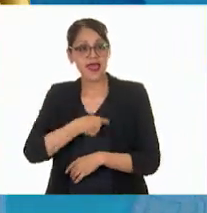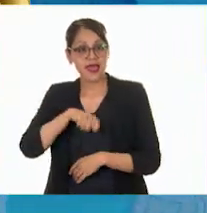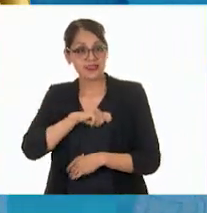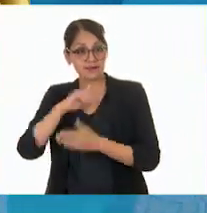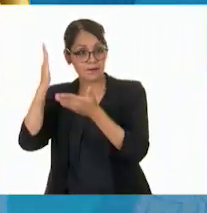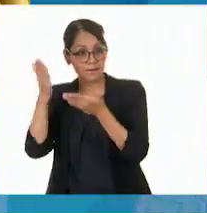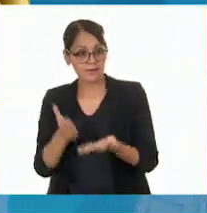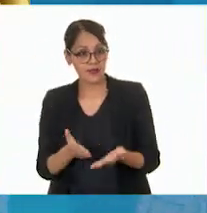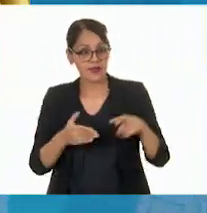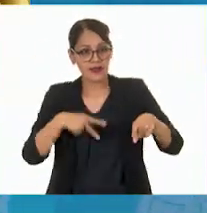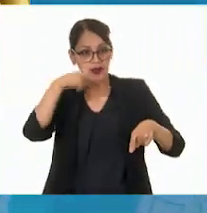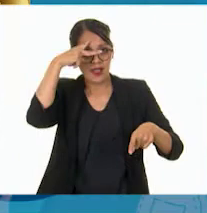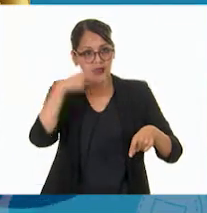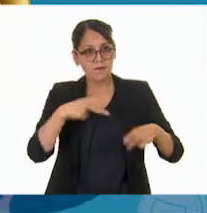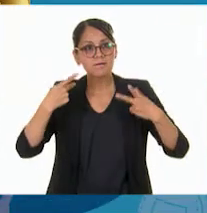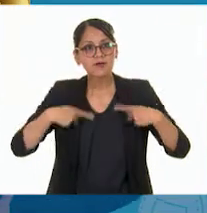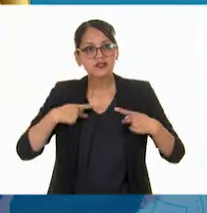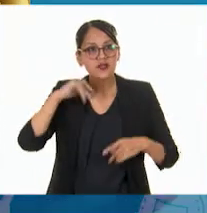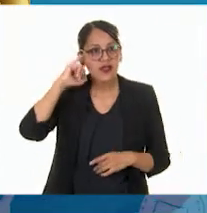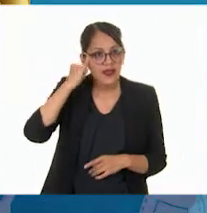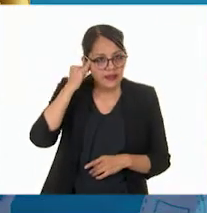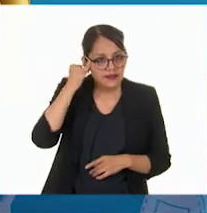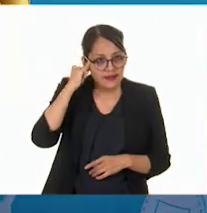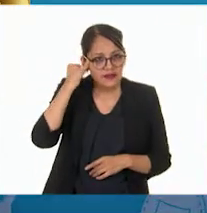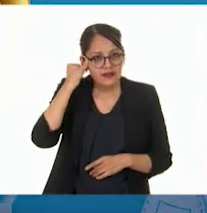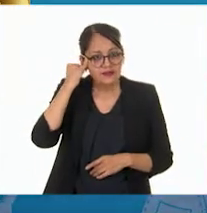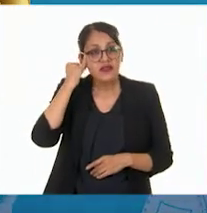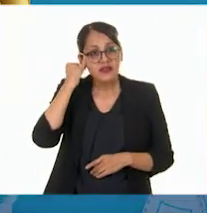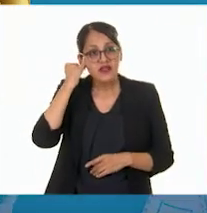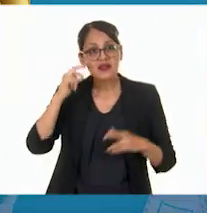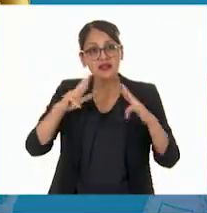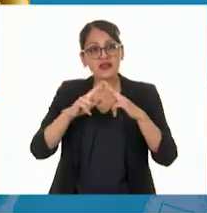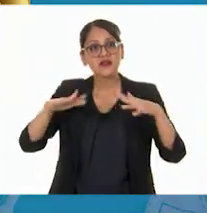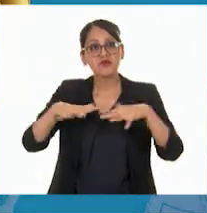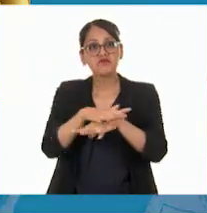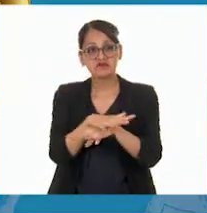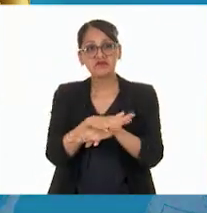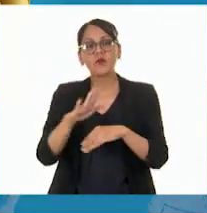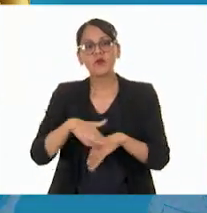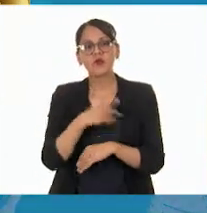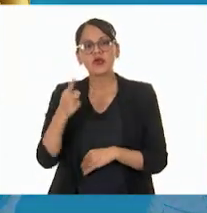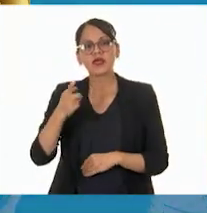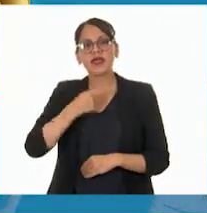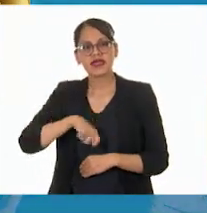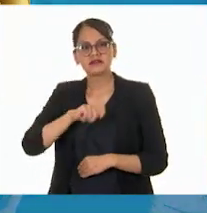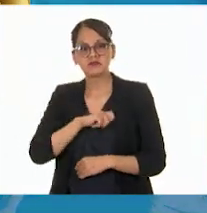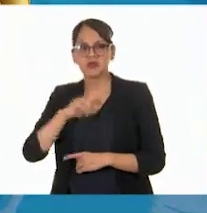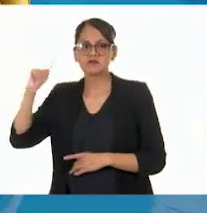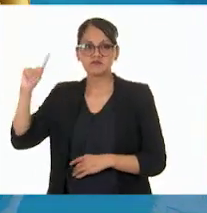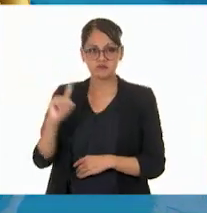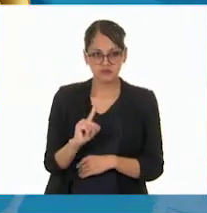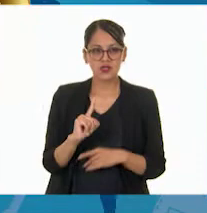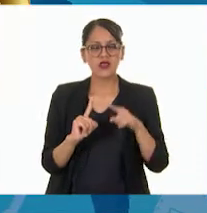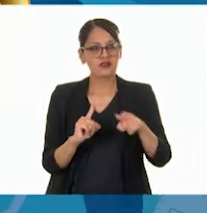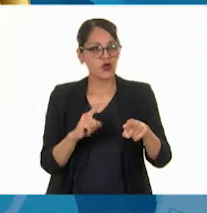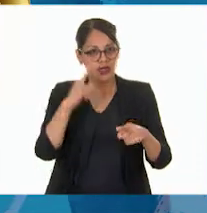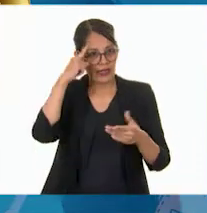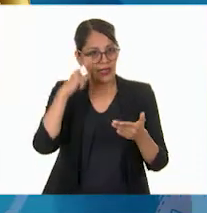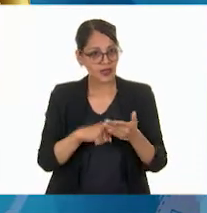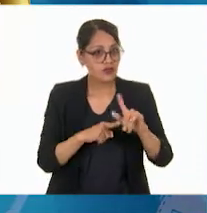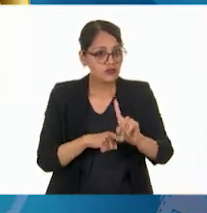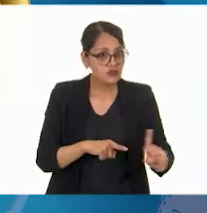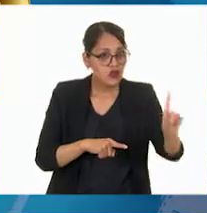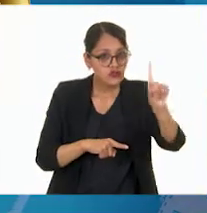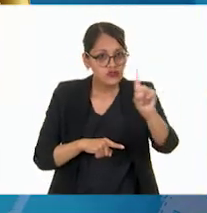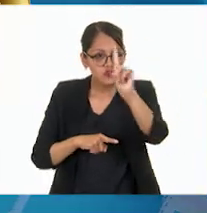estas tierras, los indígenas tuvieron que cambiar sus creencias religiosas porque los españoles no querían que ellos creyeran en los